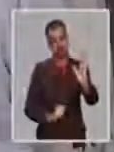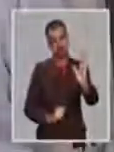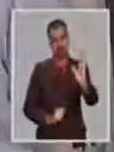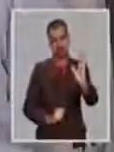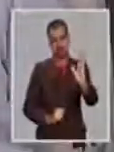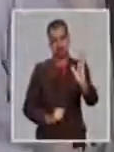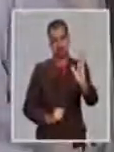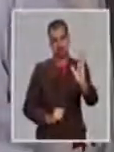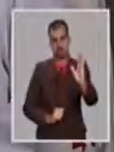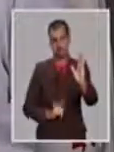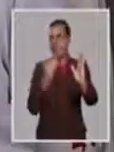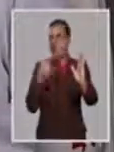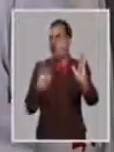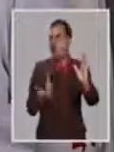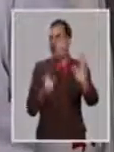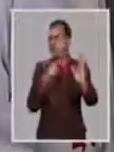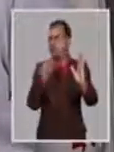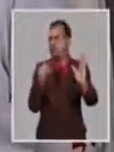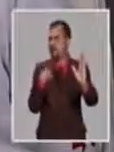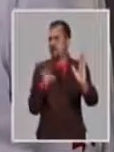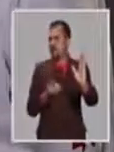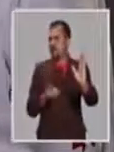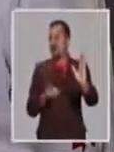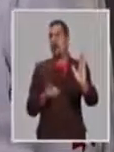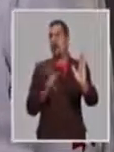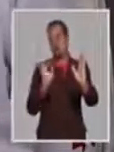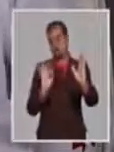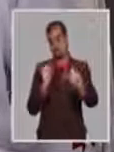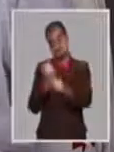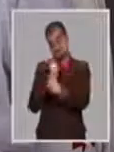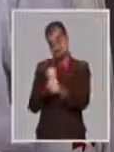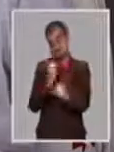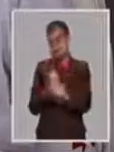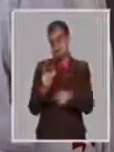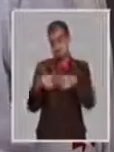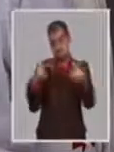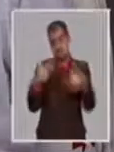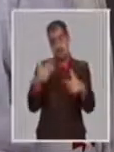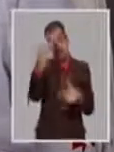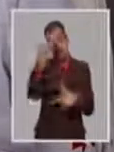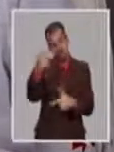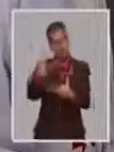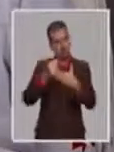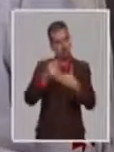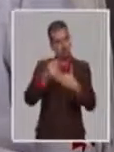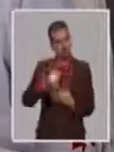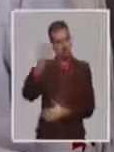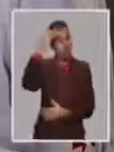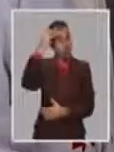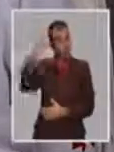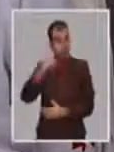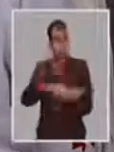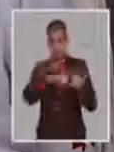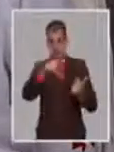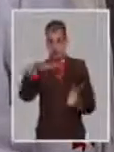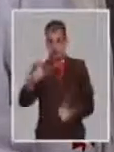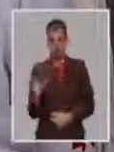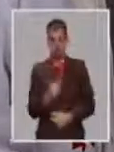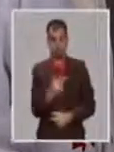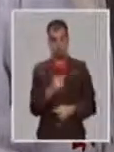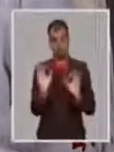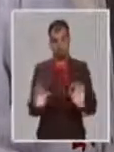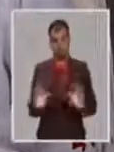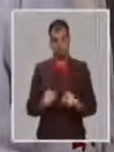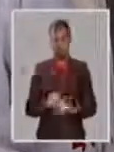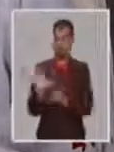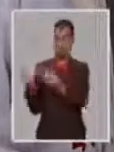Bueno, en primer lugar, con el esfuerzo, tenemos el apoyo, y eso no puedo dejar de decirle, de las autoridades del gobierno, del partido, de las 2